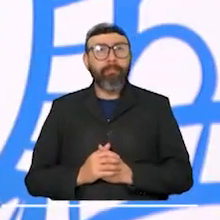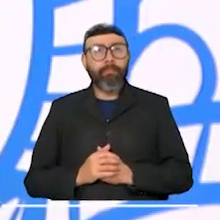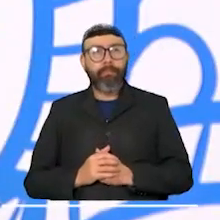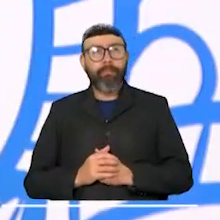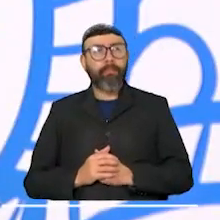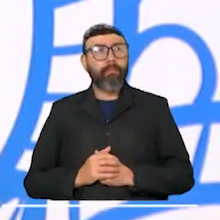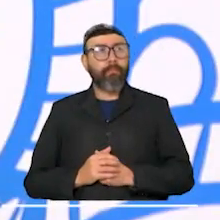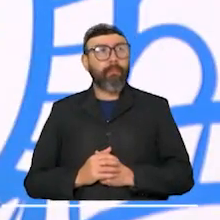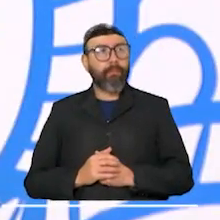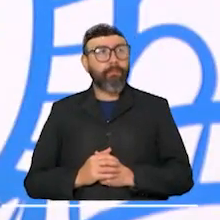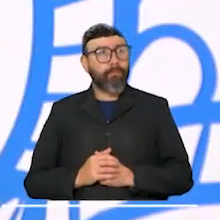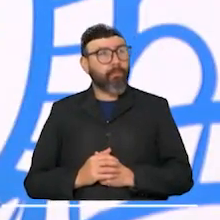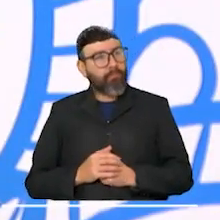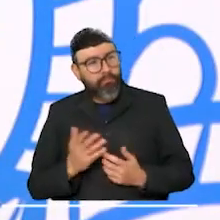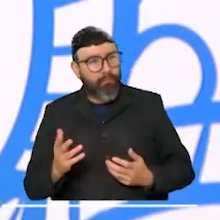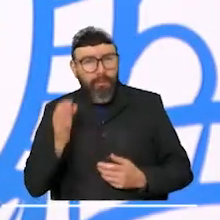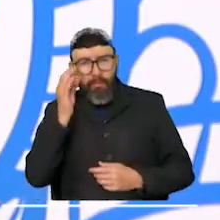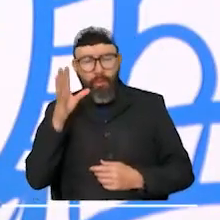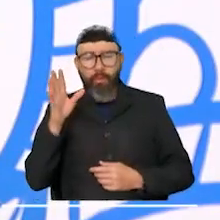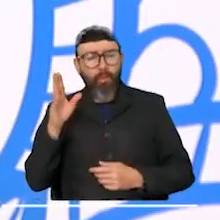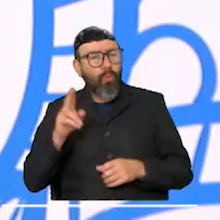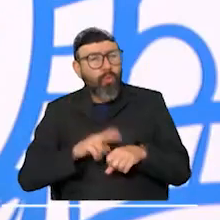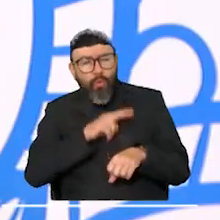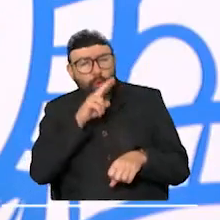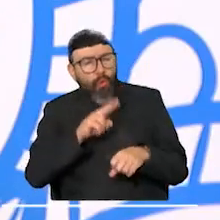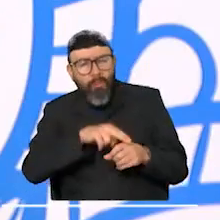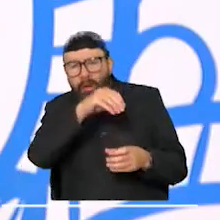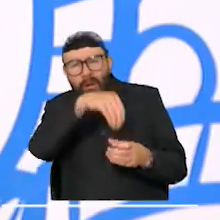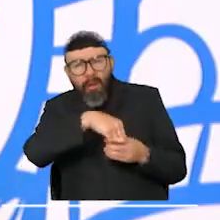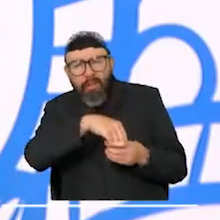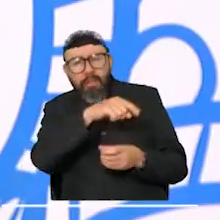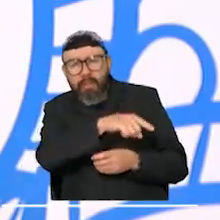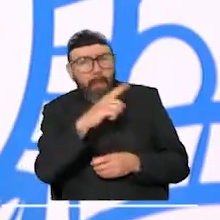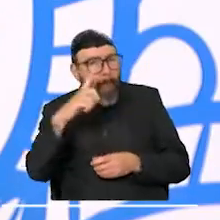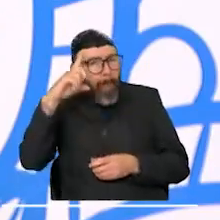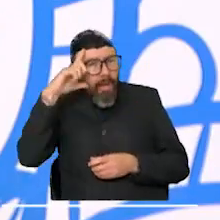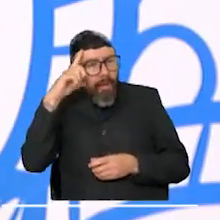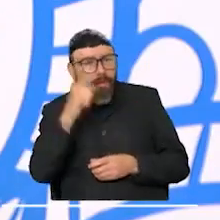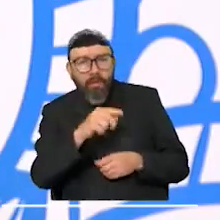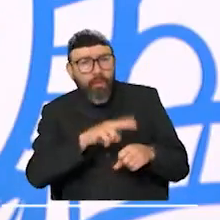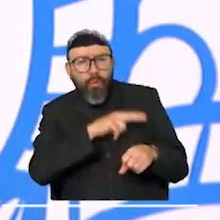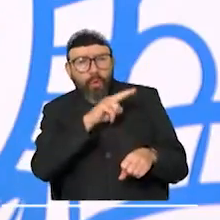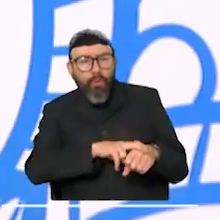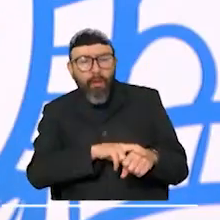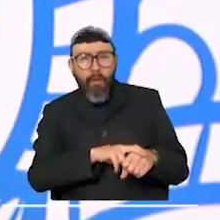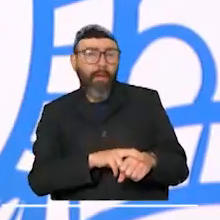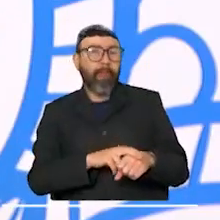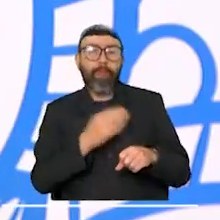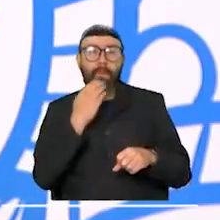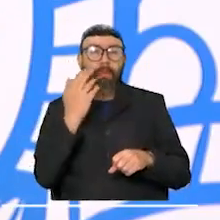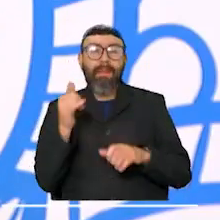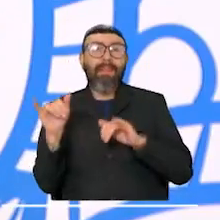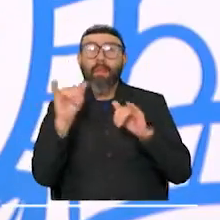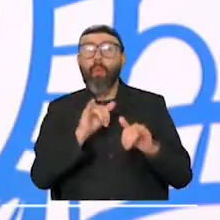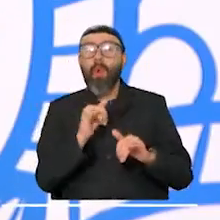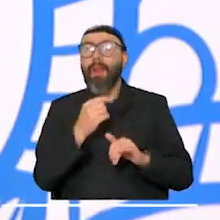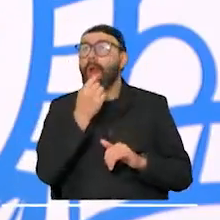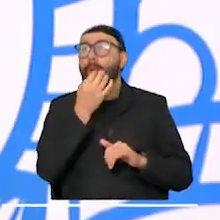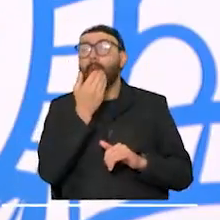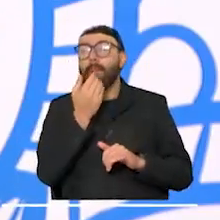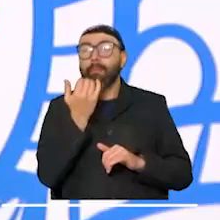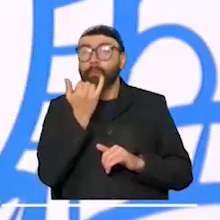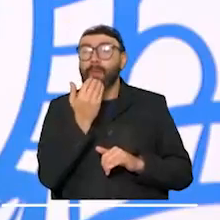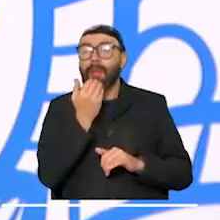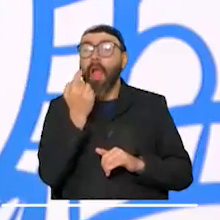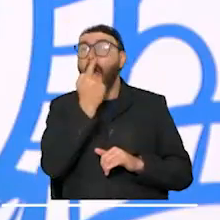que es común que suceda en una vagina una vagina tiene glándulas así como en la boca para producir moco